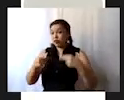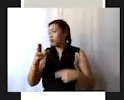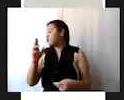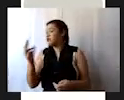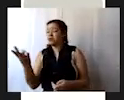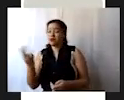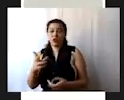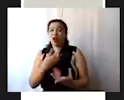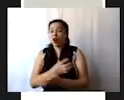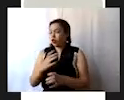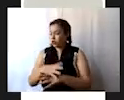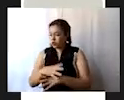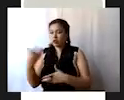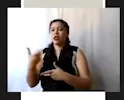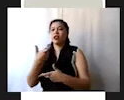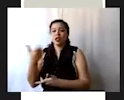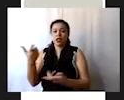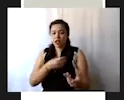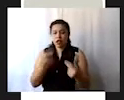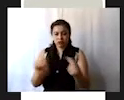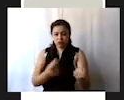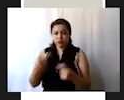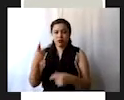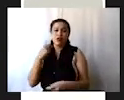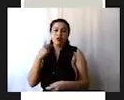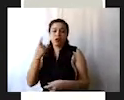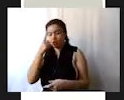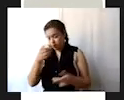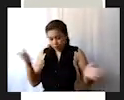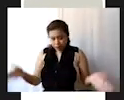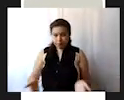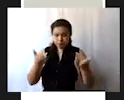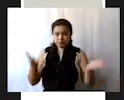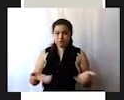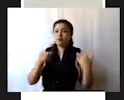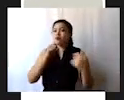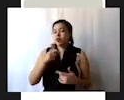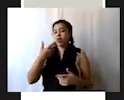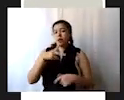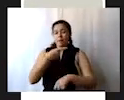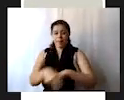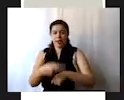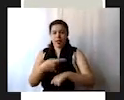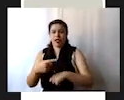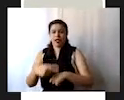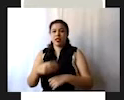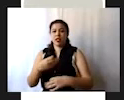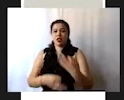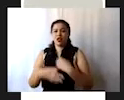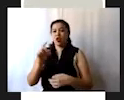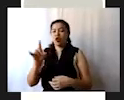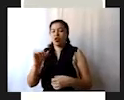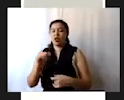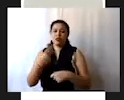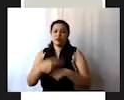de recursos, procesos de aceleración y política para que no pongamos en riesgo el resto de los ODS. Esos